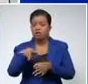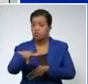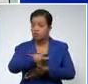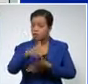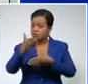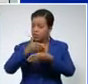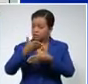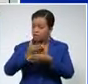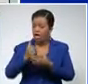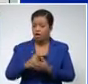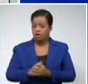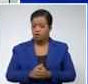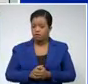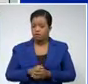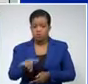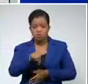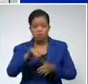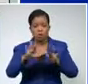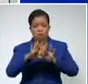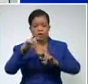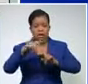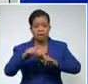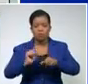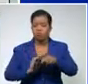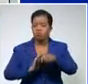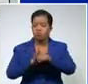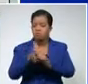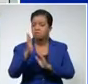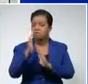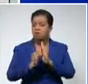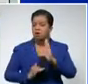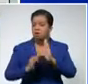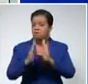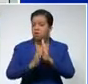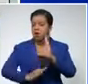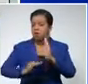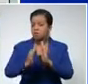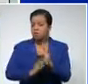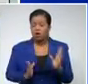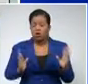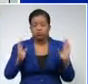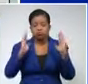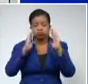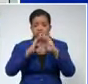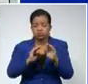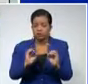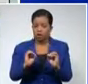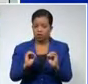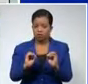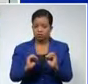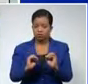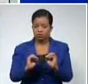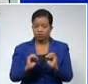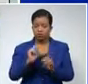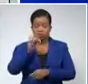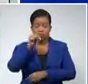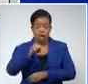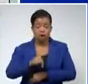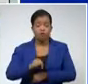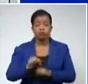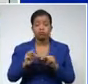fue Guantánamo, que estuvieron meses sin confirmar casos. Esto hizo también un poco, yo creo que lo comenté